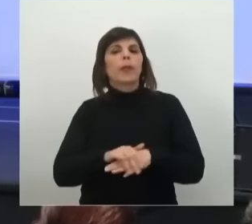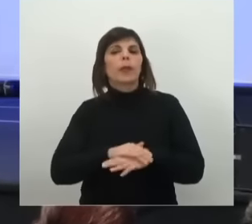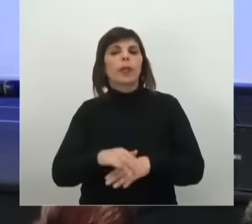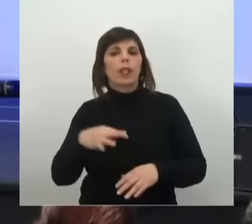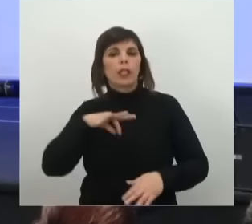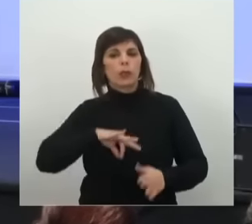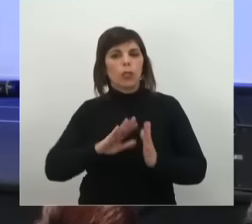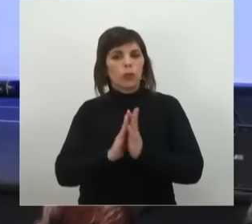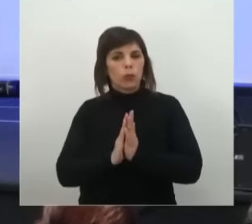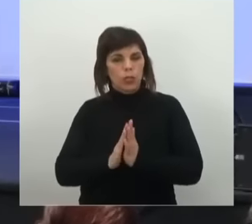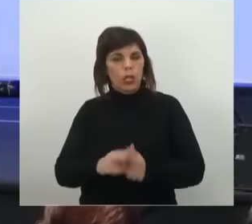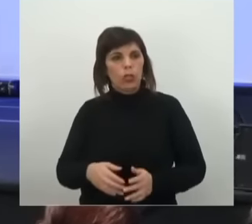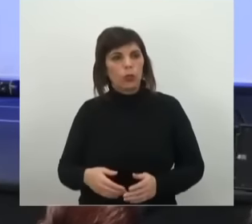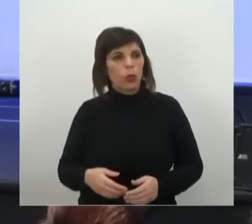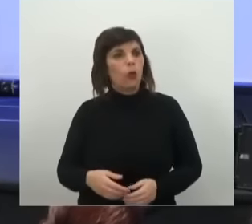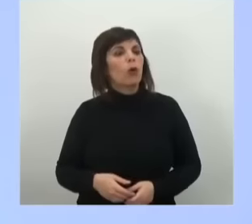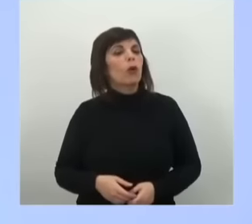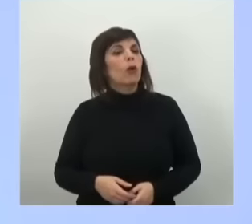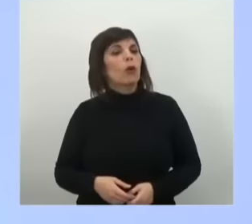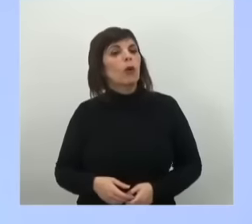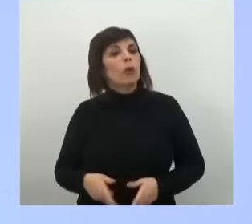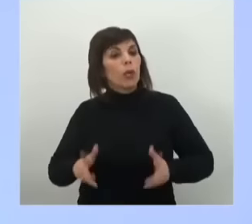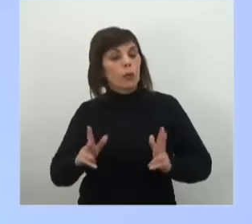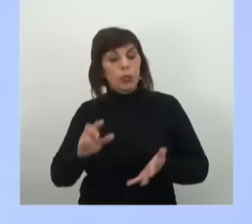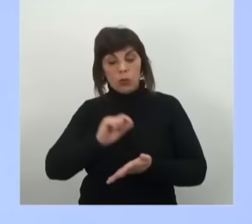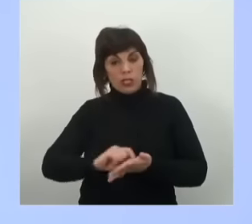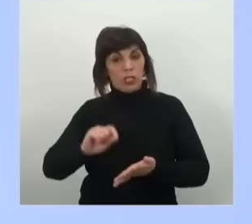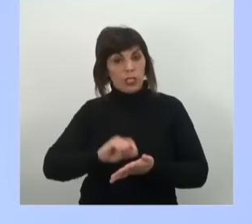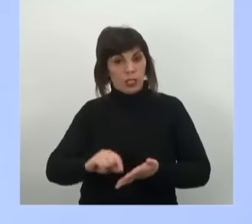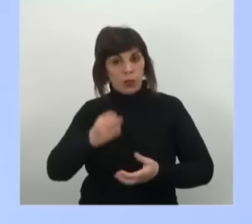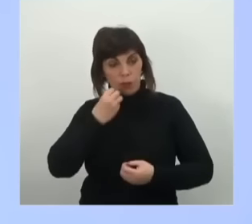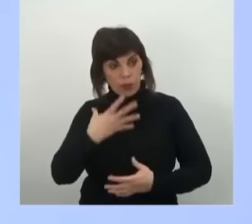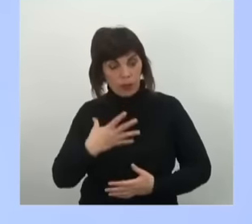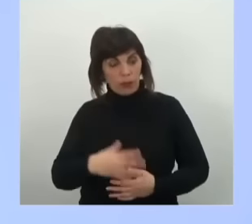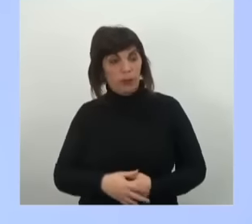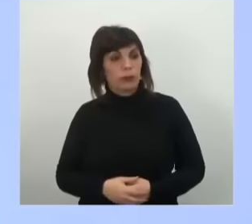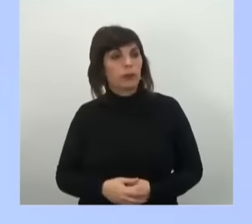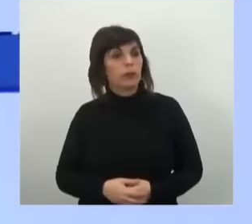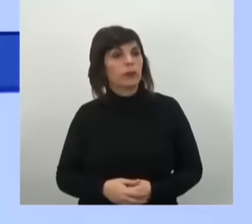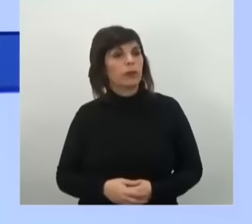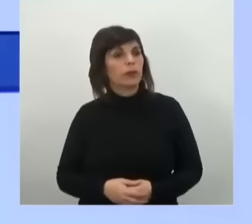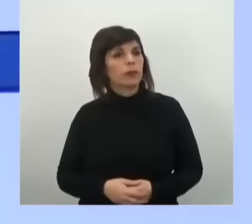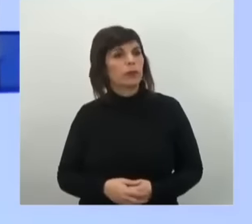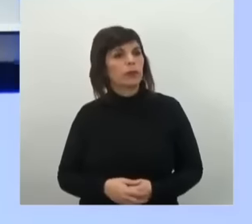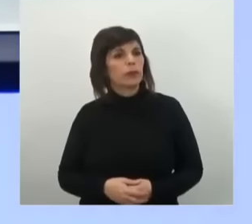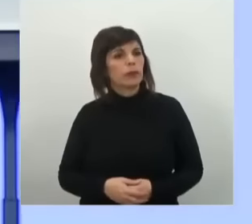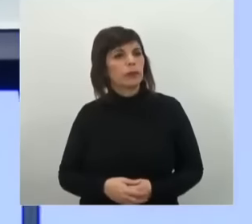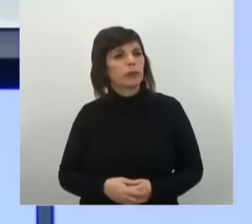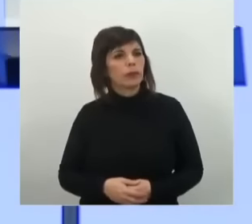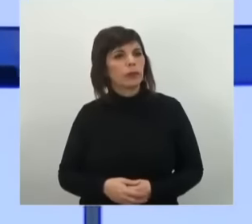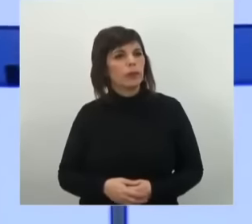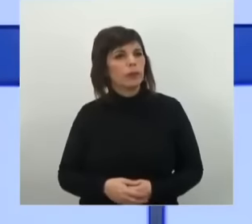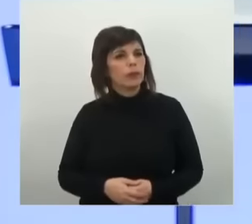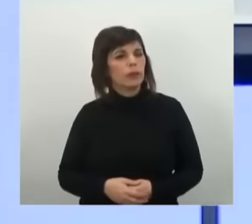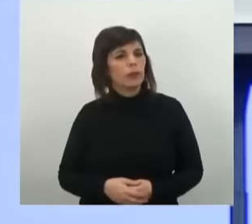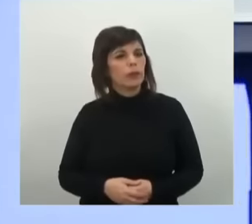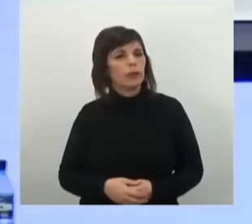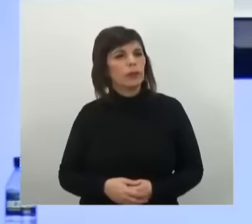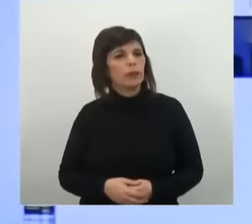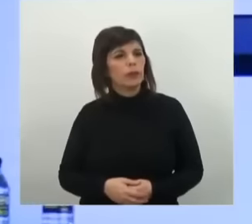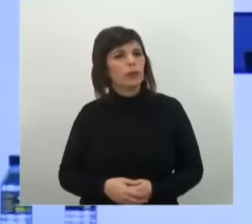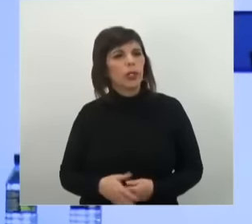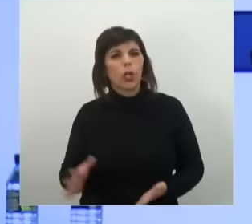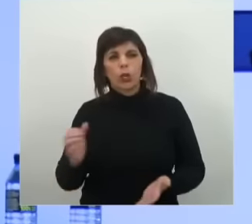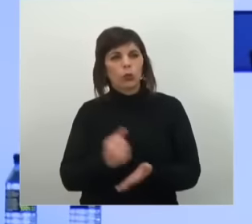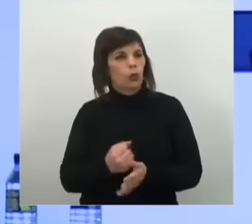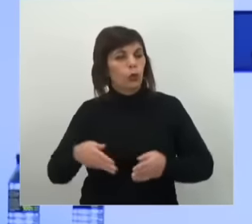no nos alcanza aquí dice algo bien interesante usted Imagínese esto estamos ahora todos